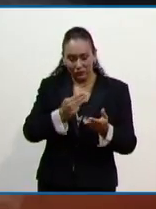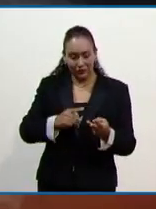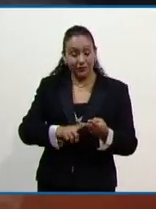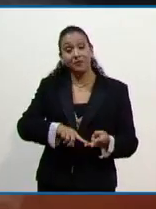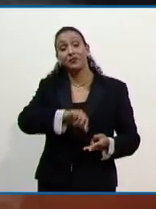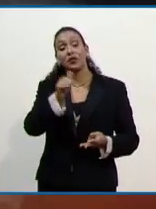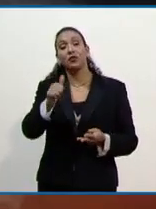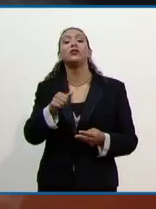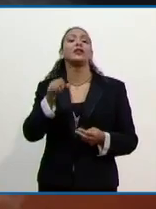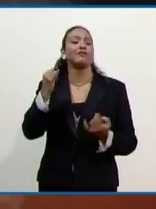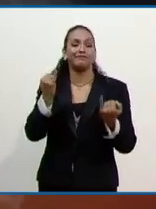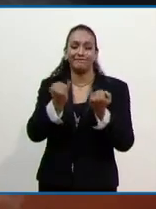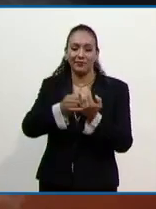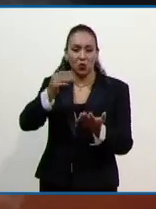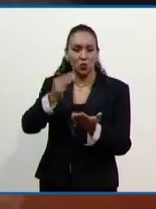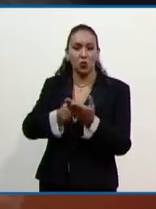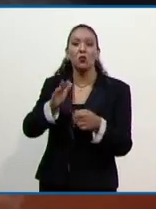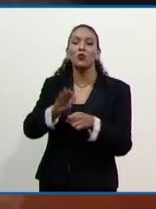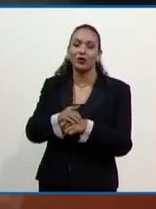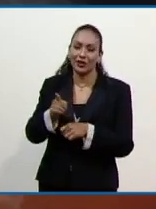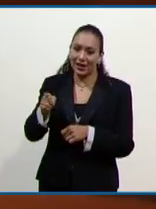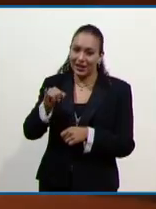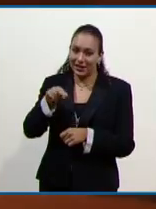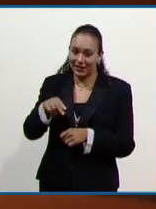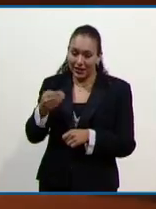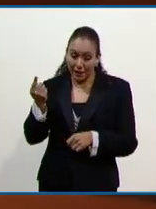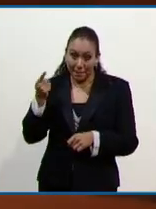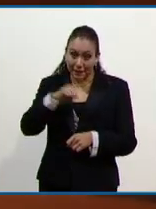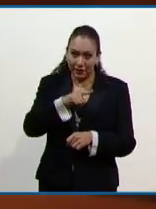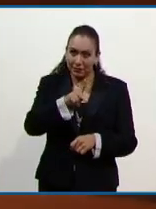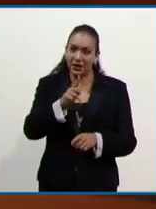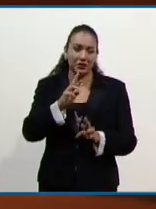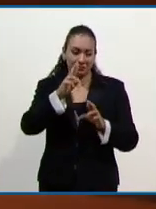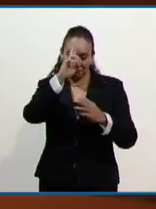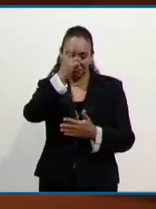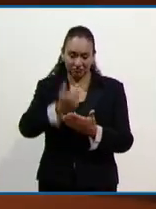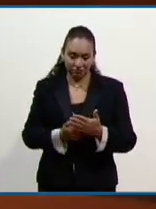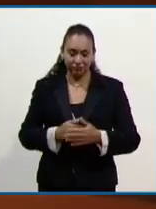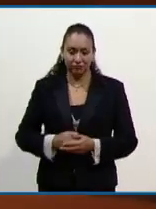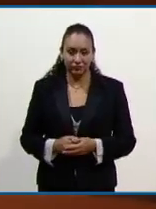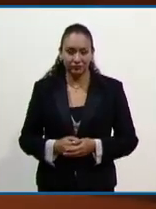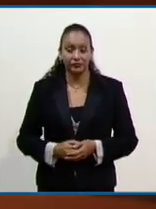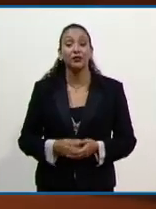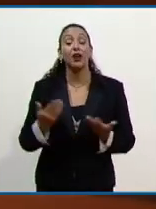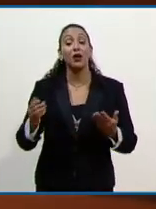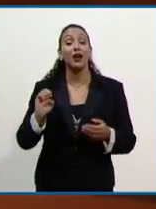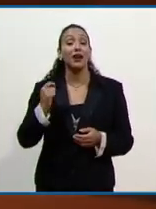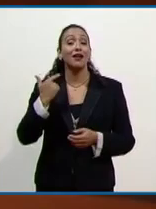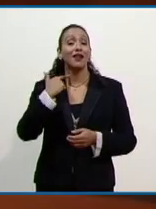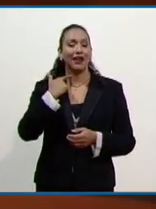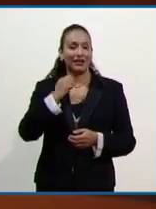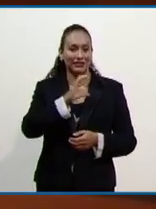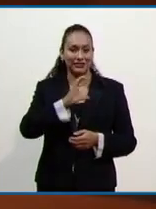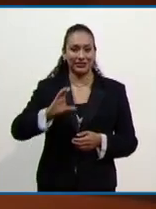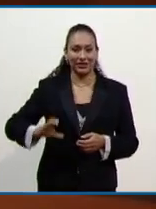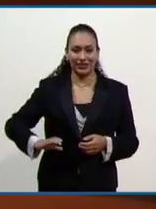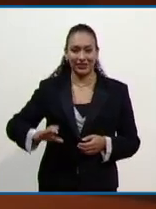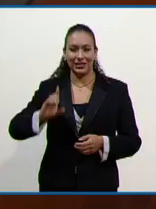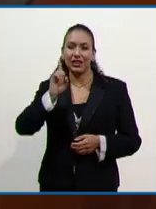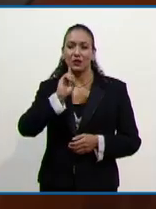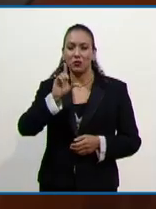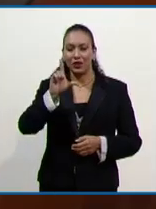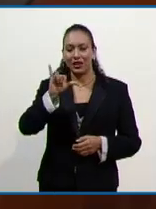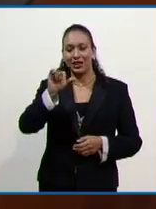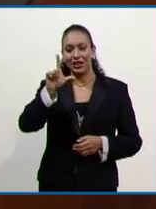incumplir una medida cautelar ordenada por el INE. Por otra parte, acreditó que la excandidata al Senado, Lili Telles,